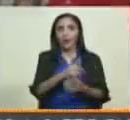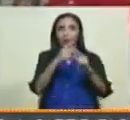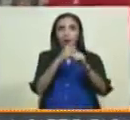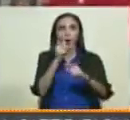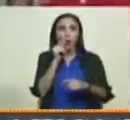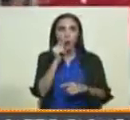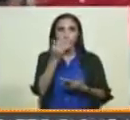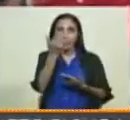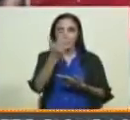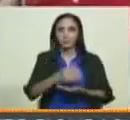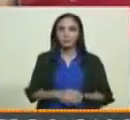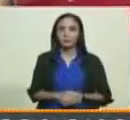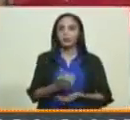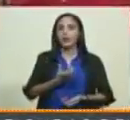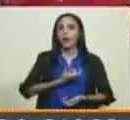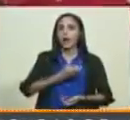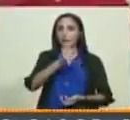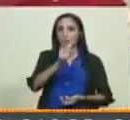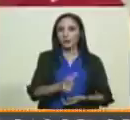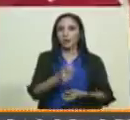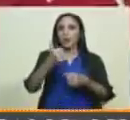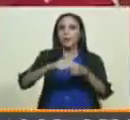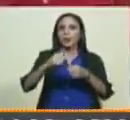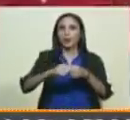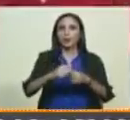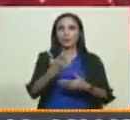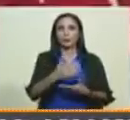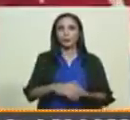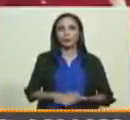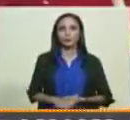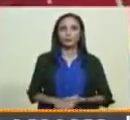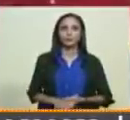Casanova, el Willy de Maracaibo.